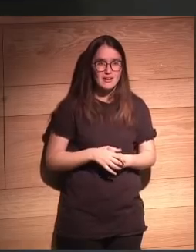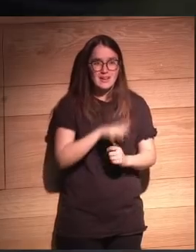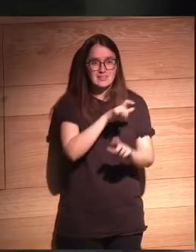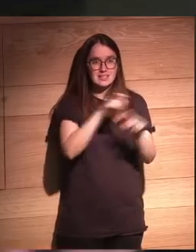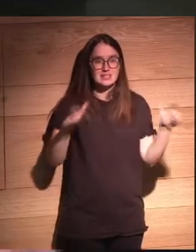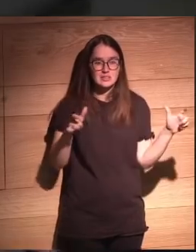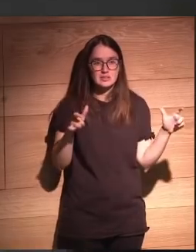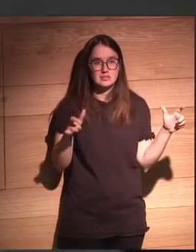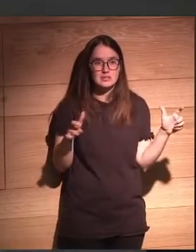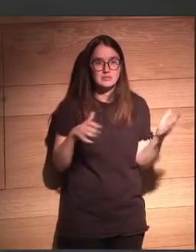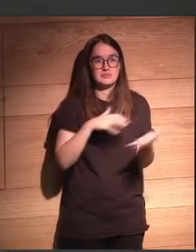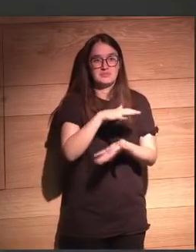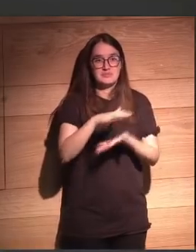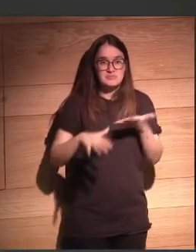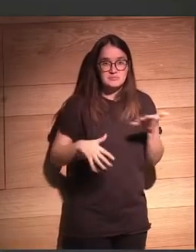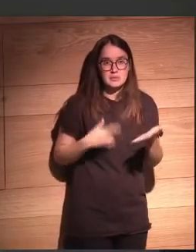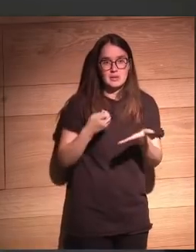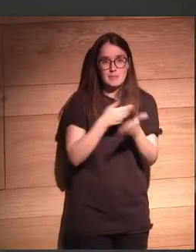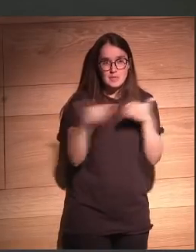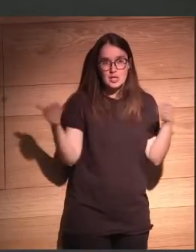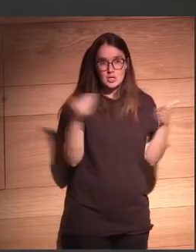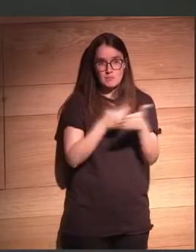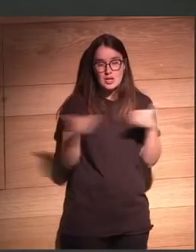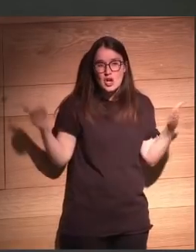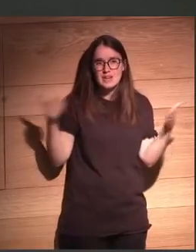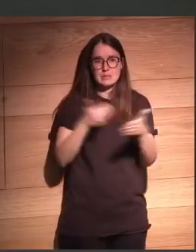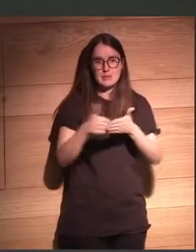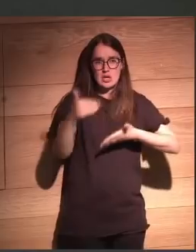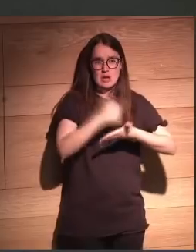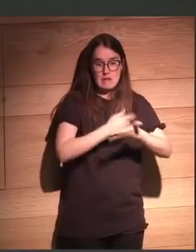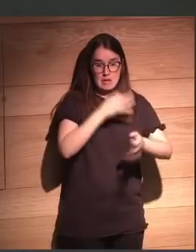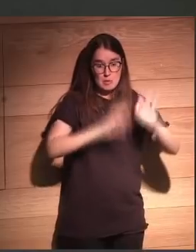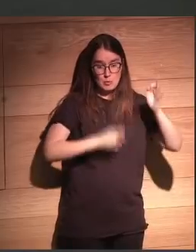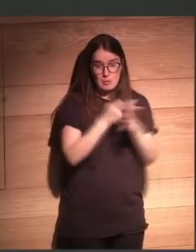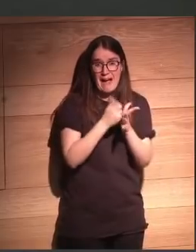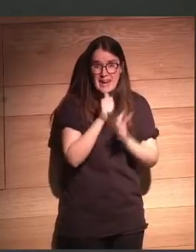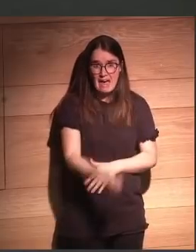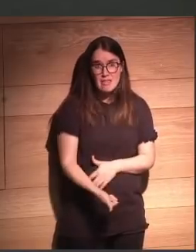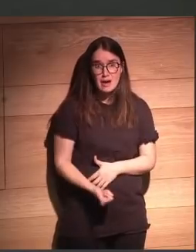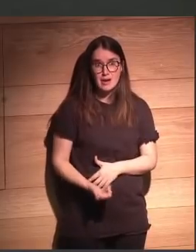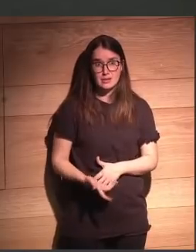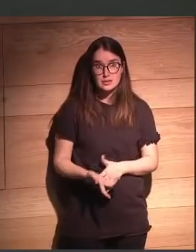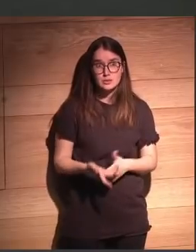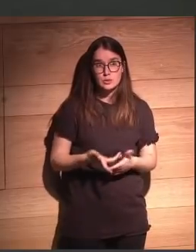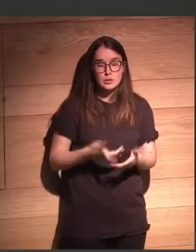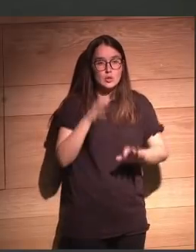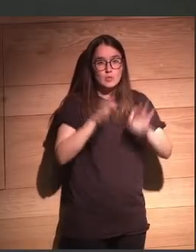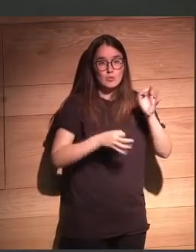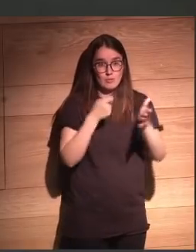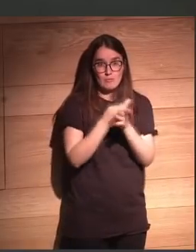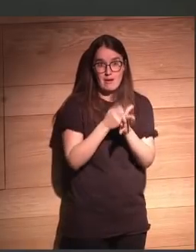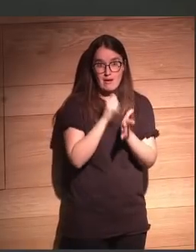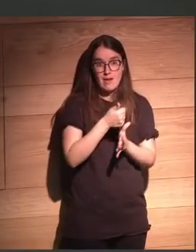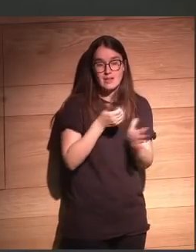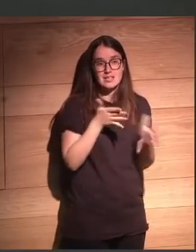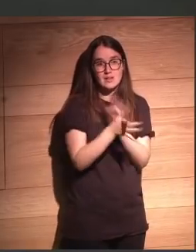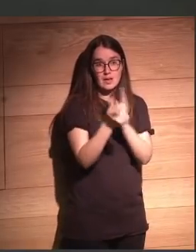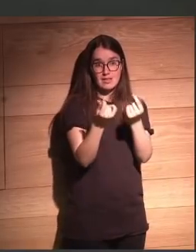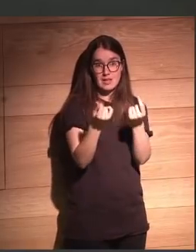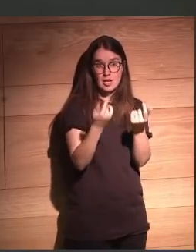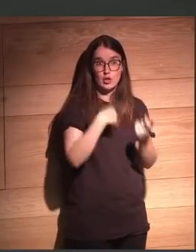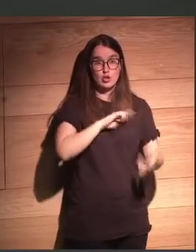gente trifulca ahí, venga millones para arriba, millones para abajo y luego no pagan aquí sus impuestos. Cuando no pagan sus impuestos es dinero